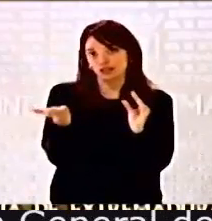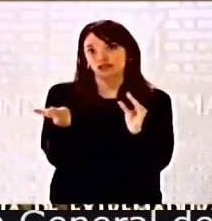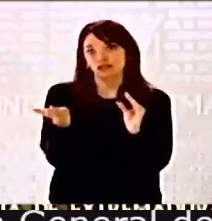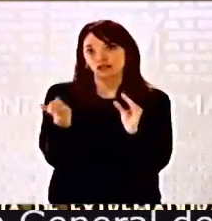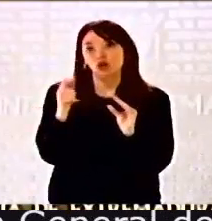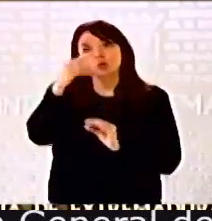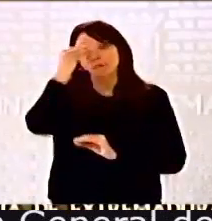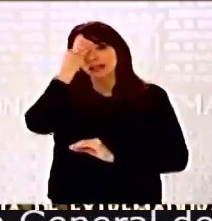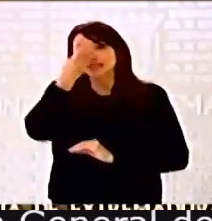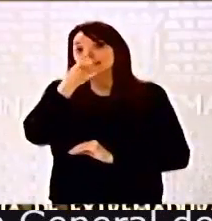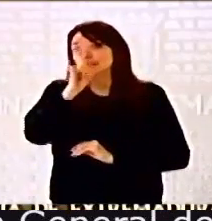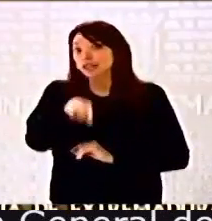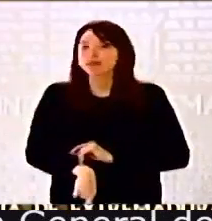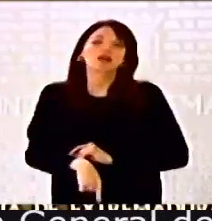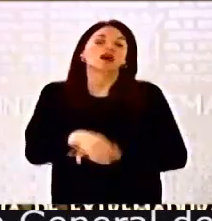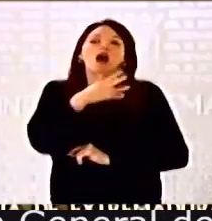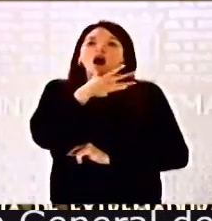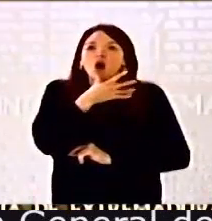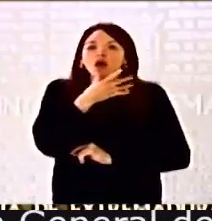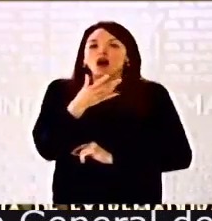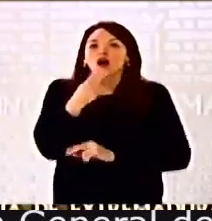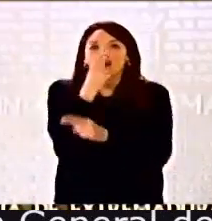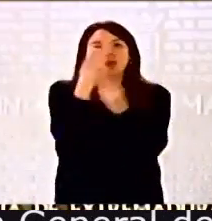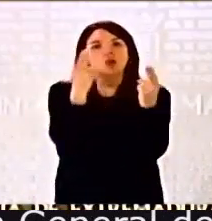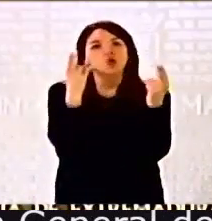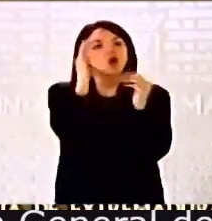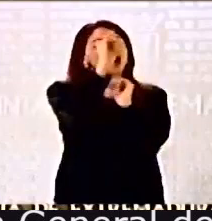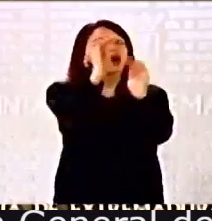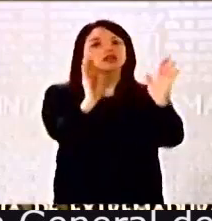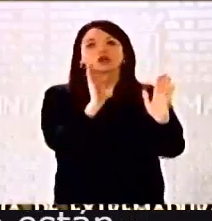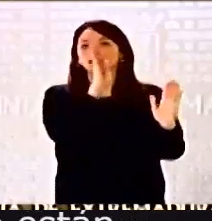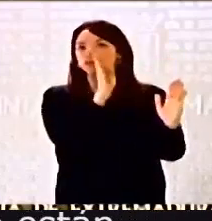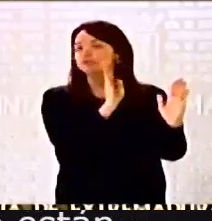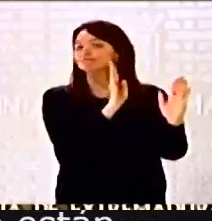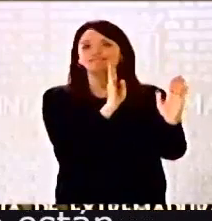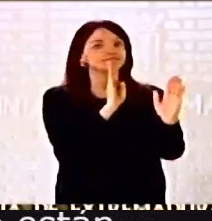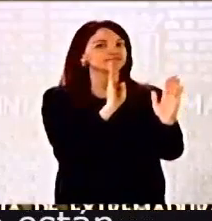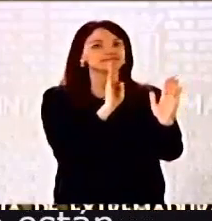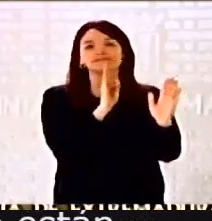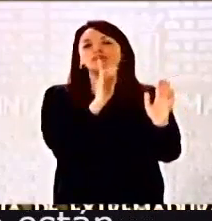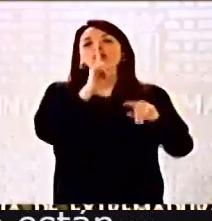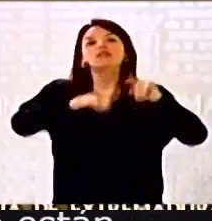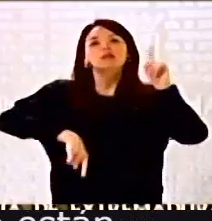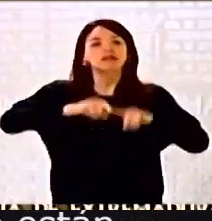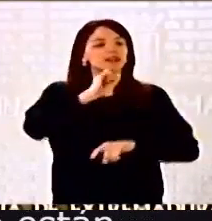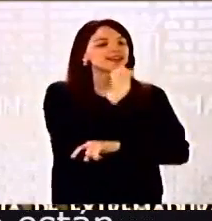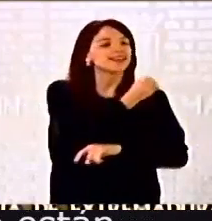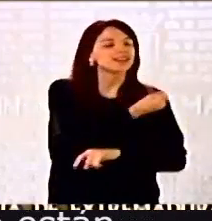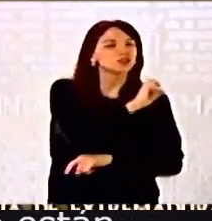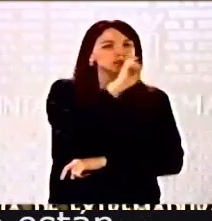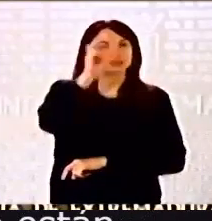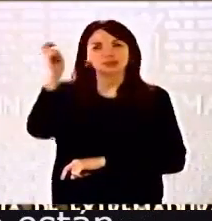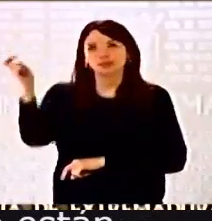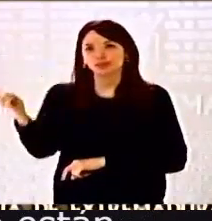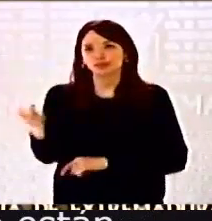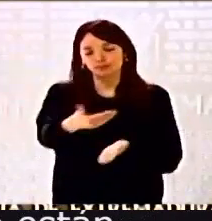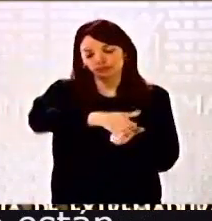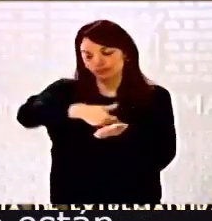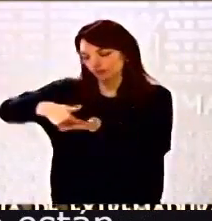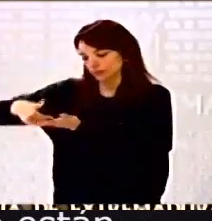no estamos ni siquiera atendiendo al público directamente, sino que estamos recibiendo por registros variados las solicitudes.